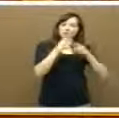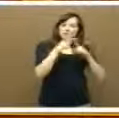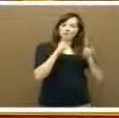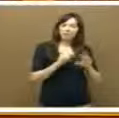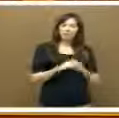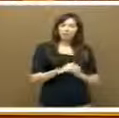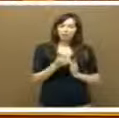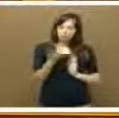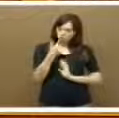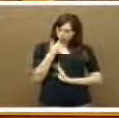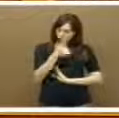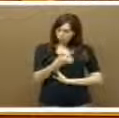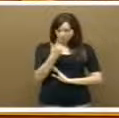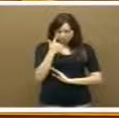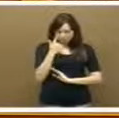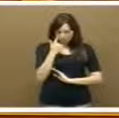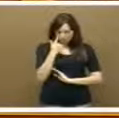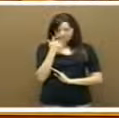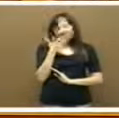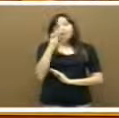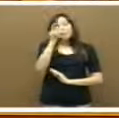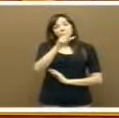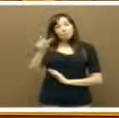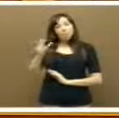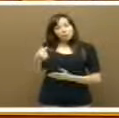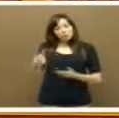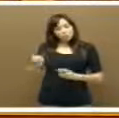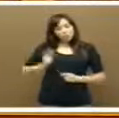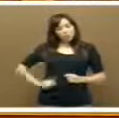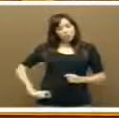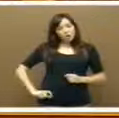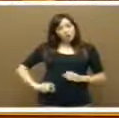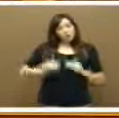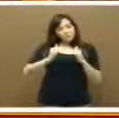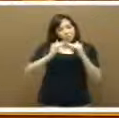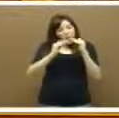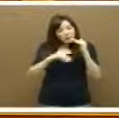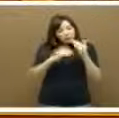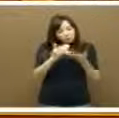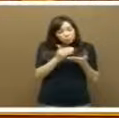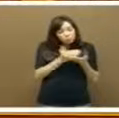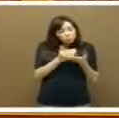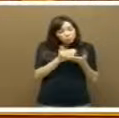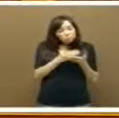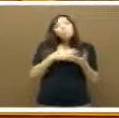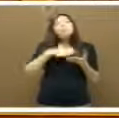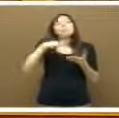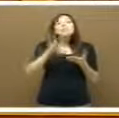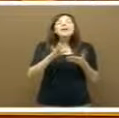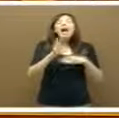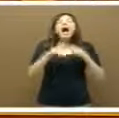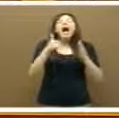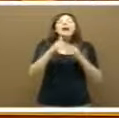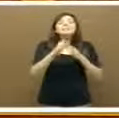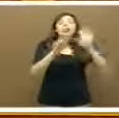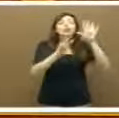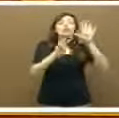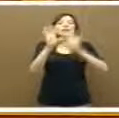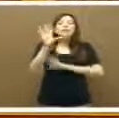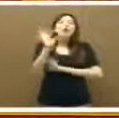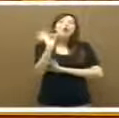mire usted, los que menos ganan, en algunos casos, van a poder deducirse hasta 85 y